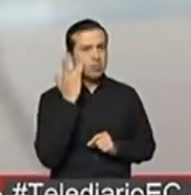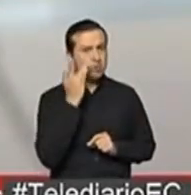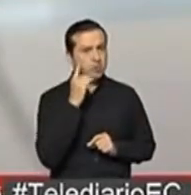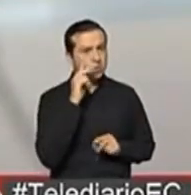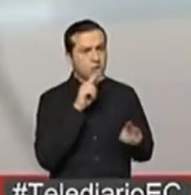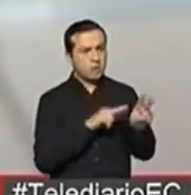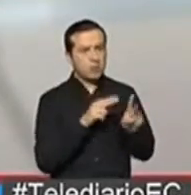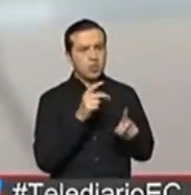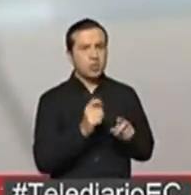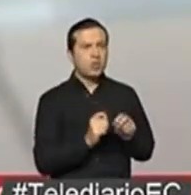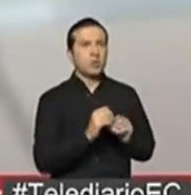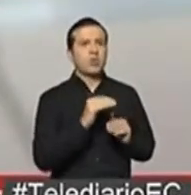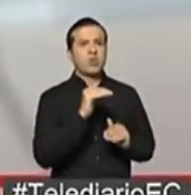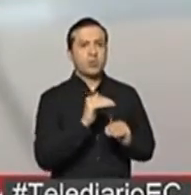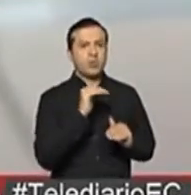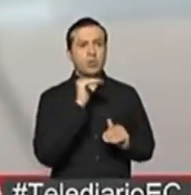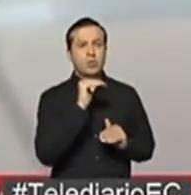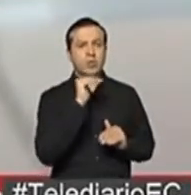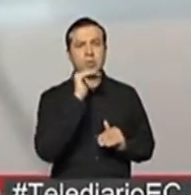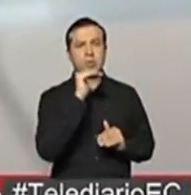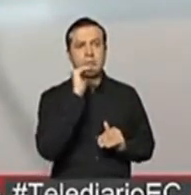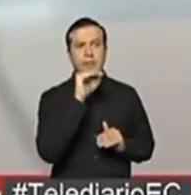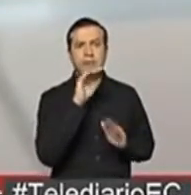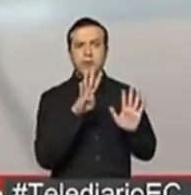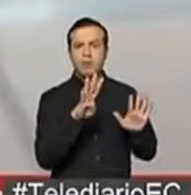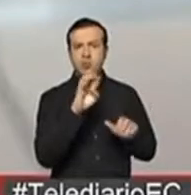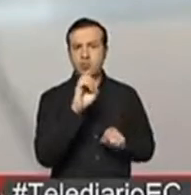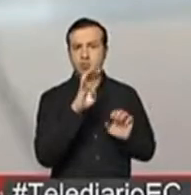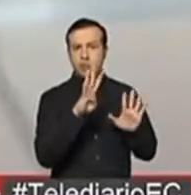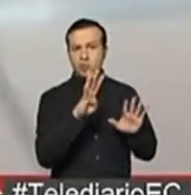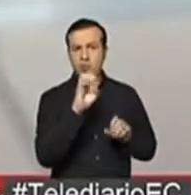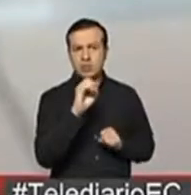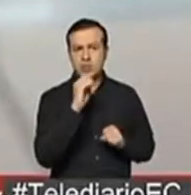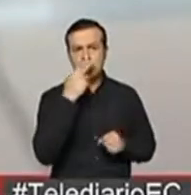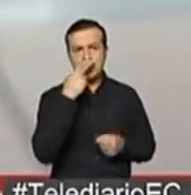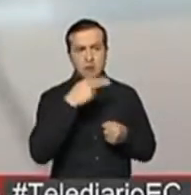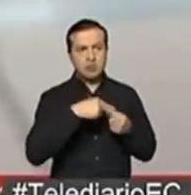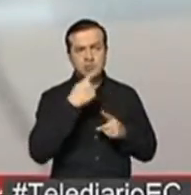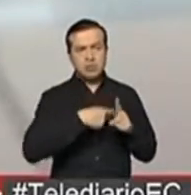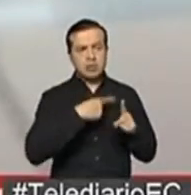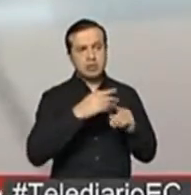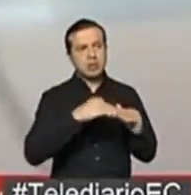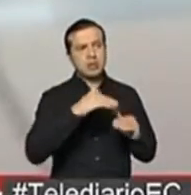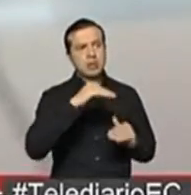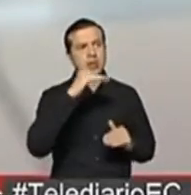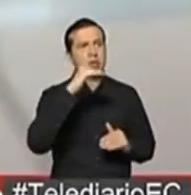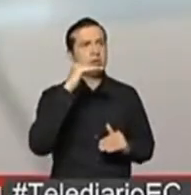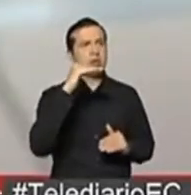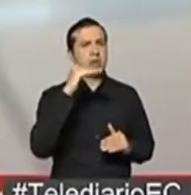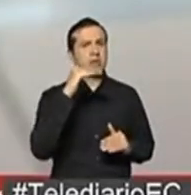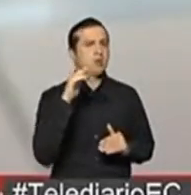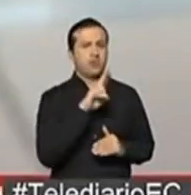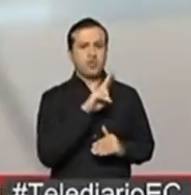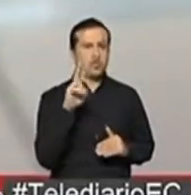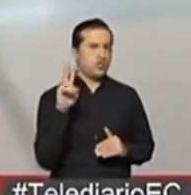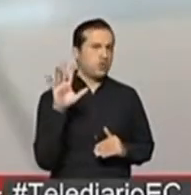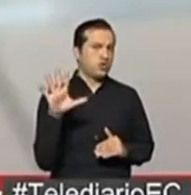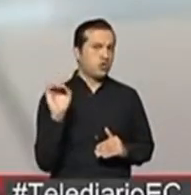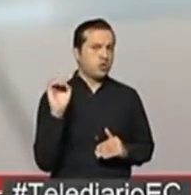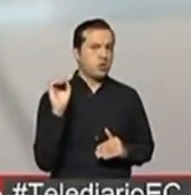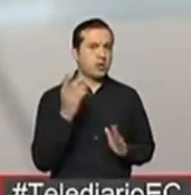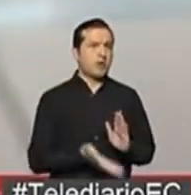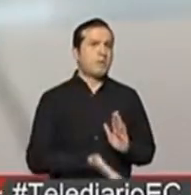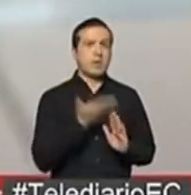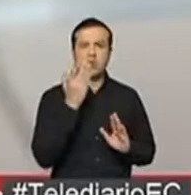subsidiado digamos que consume 90 galones al mes pero de pronto no puede consumir 250